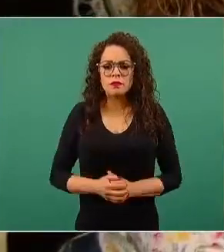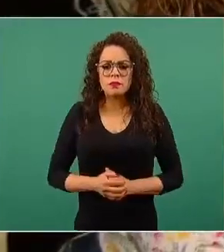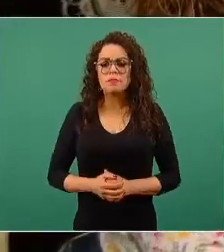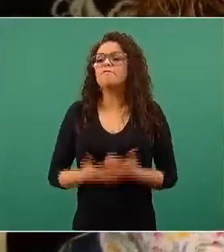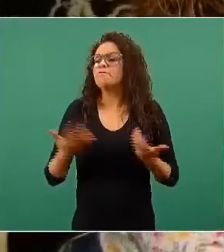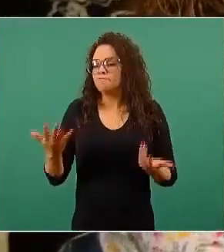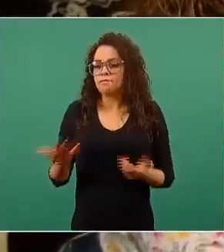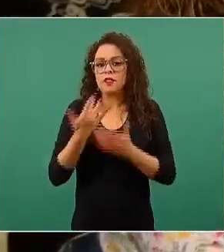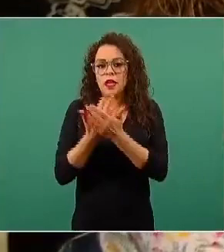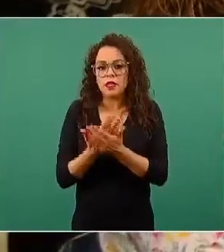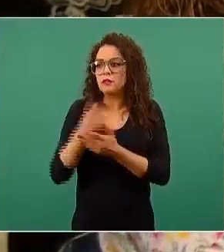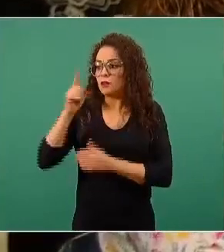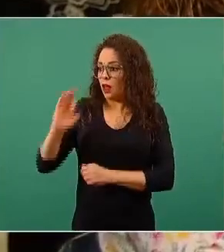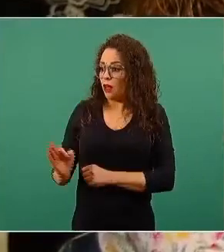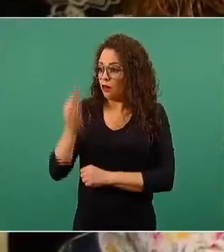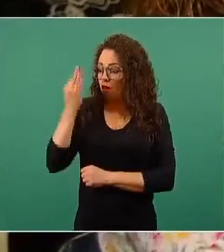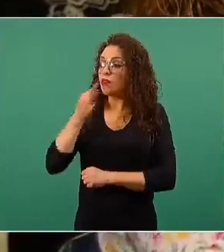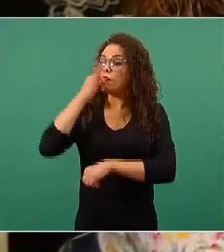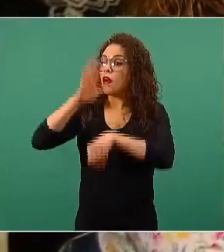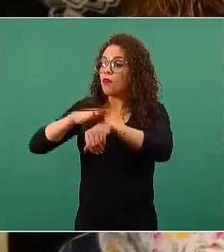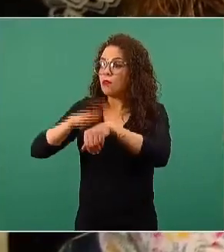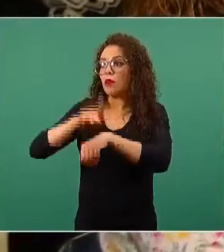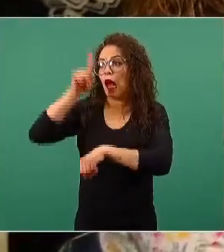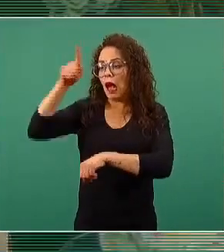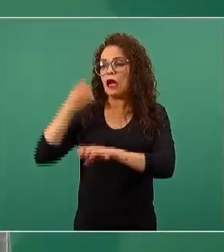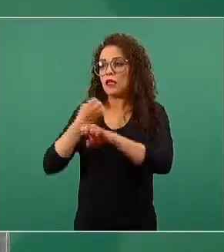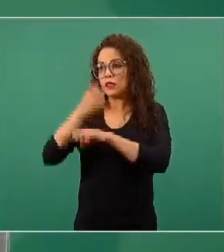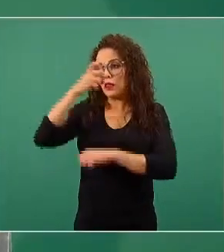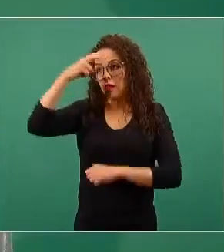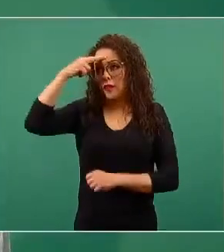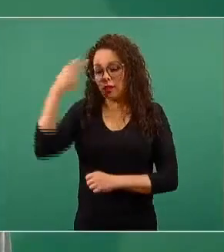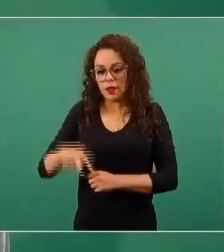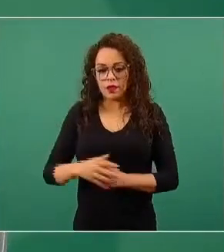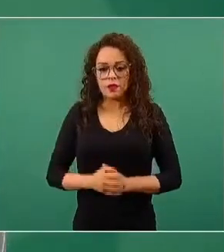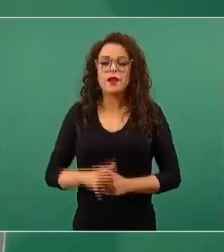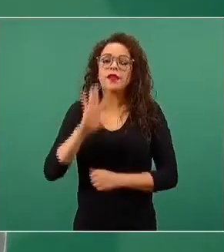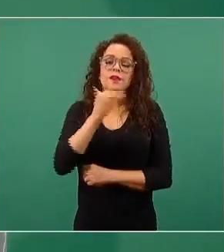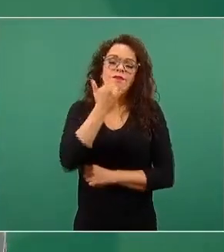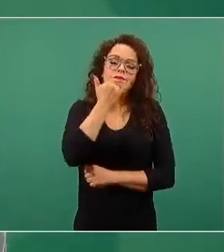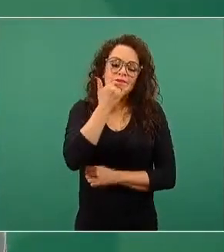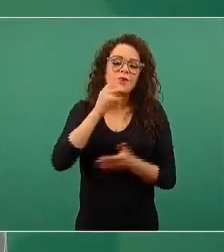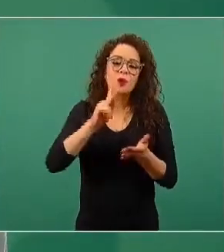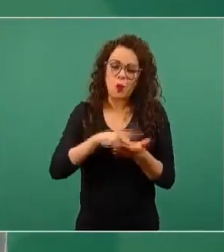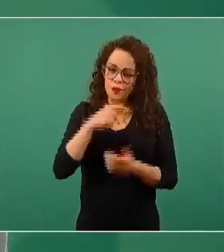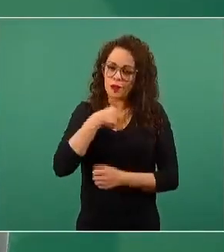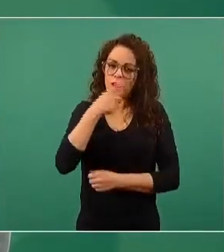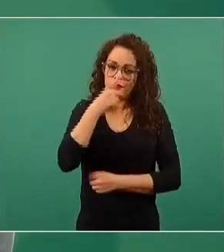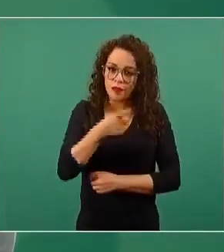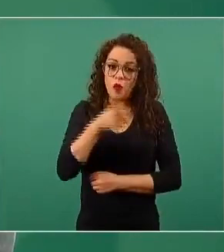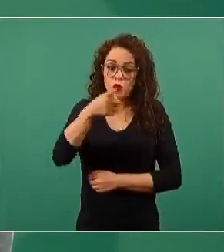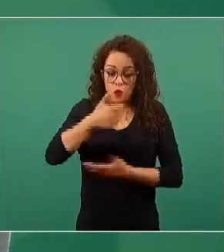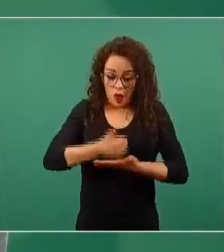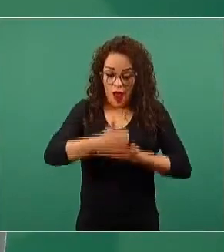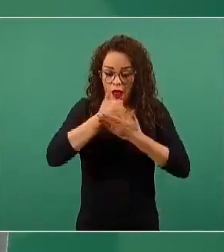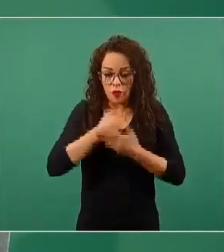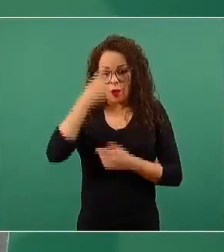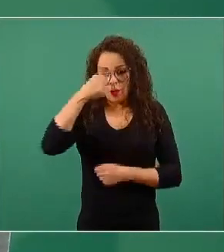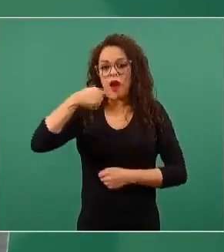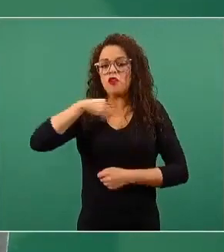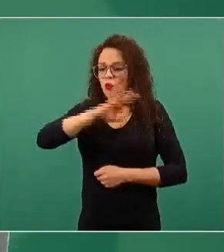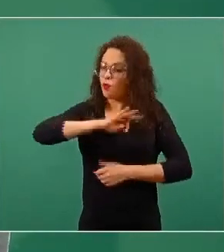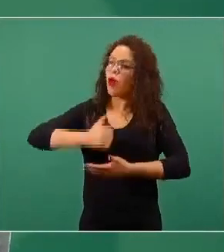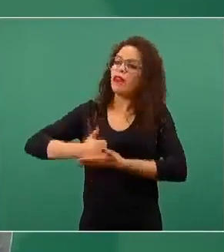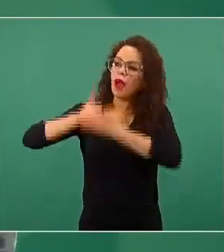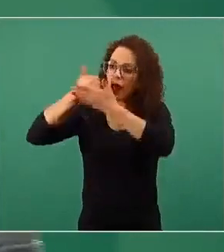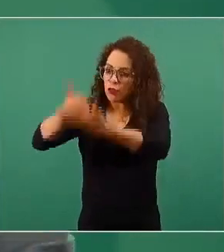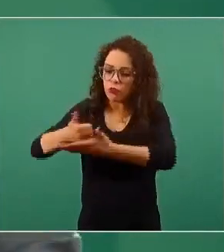esperando indicaciones de la Federación en el Estado de México. Insisto, ayúdenos a ayudar. Su medio